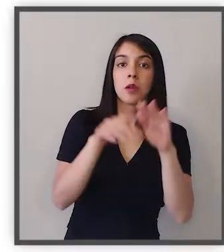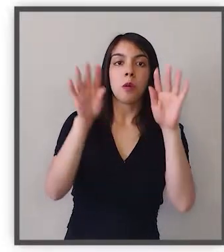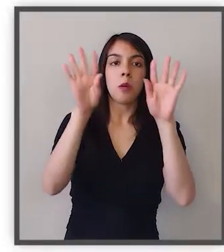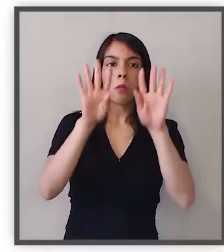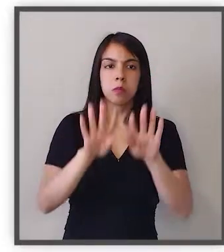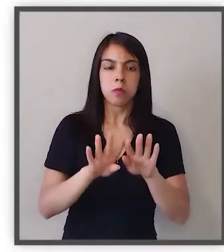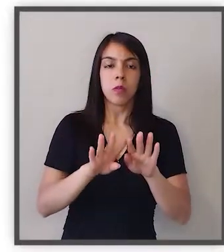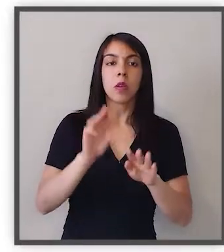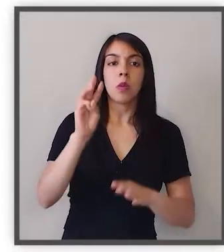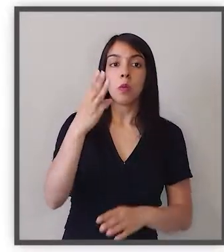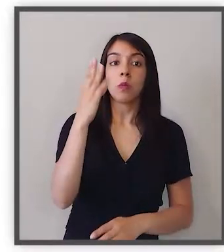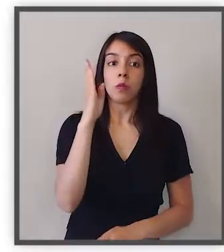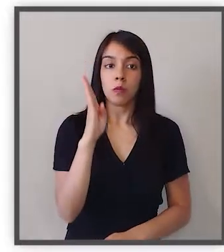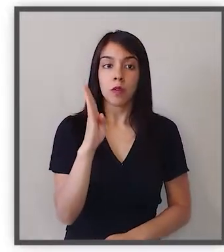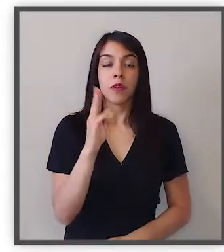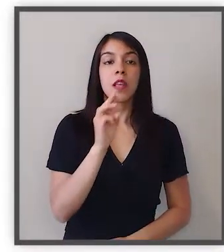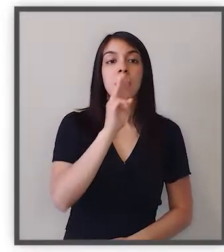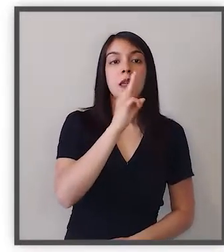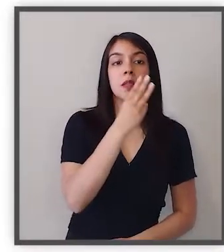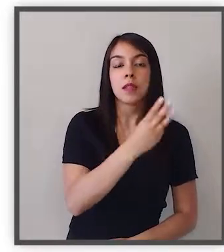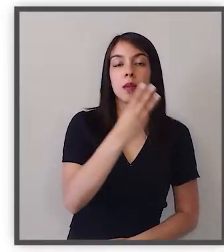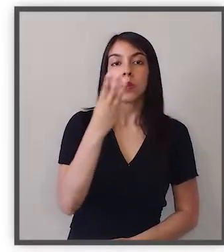Ingresa a la página